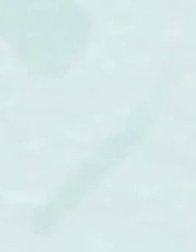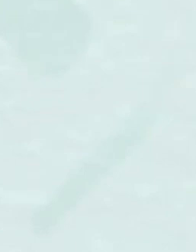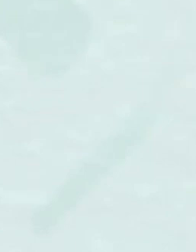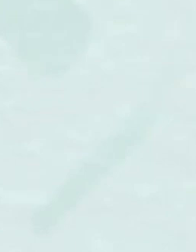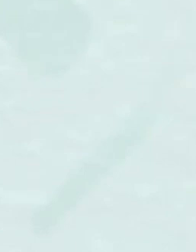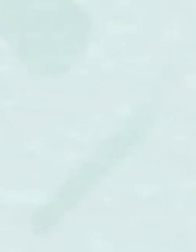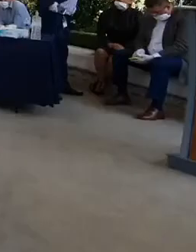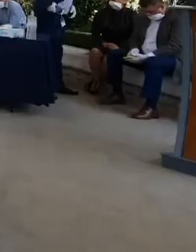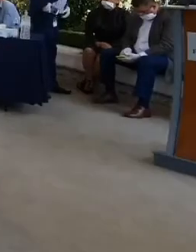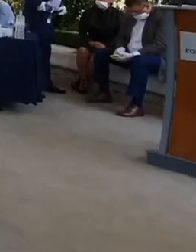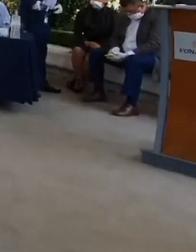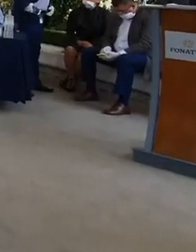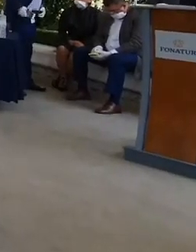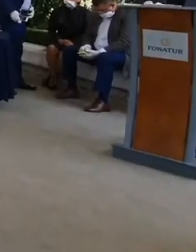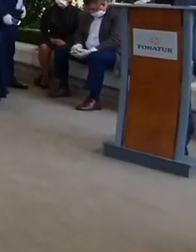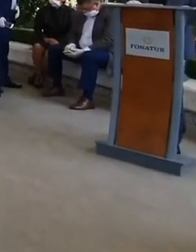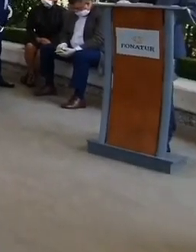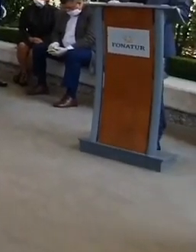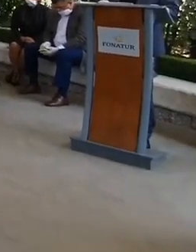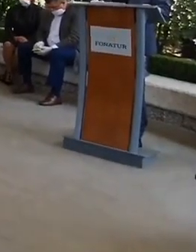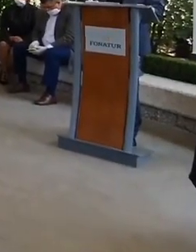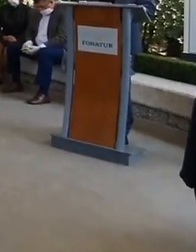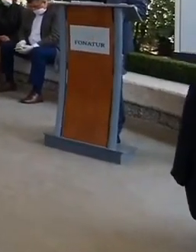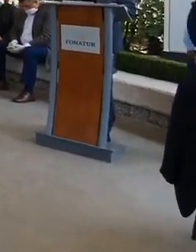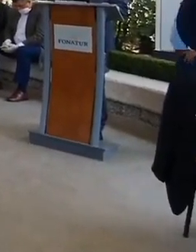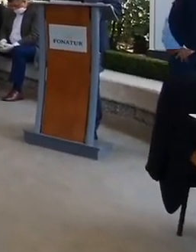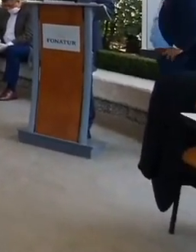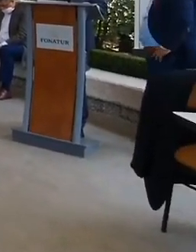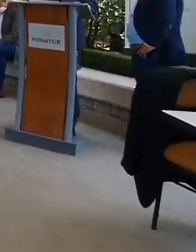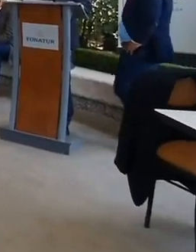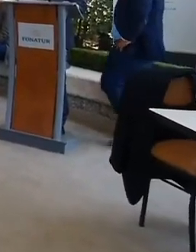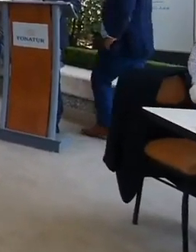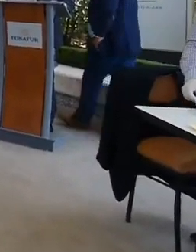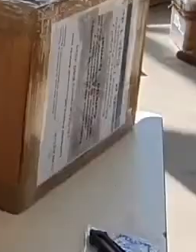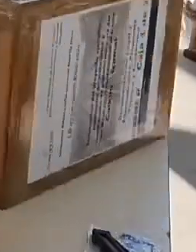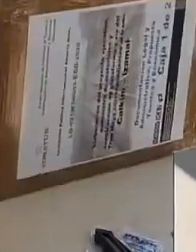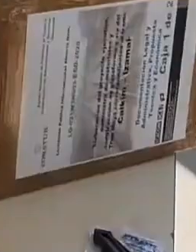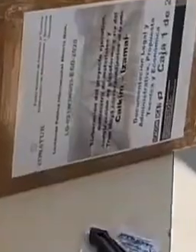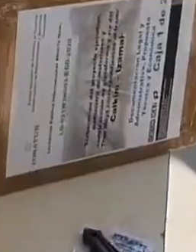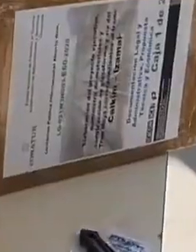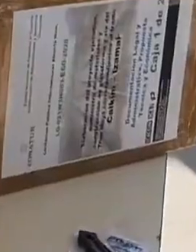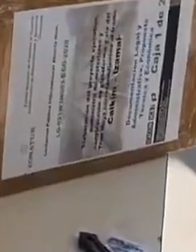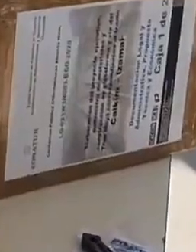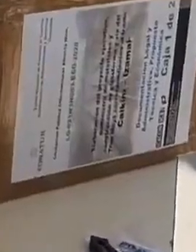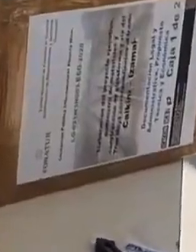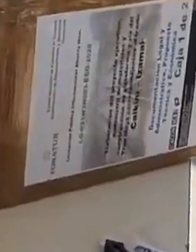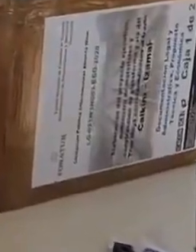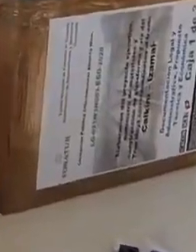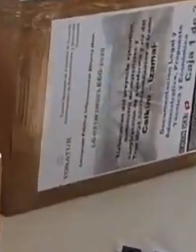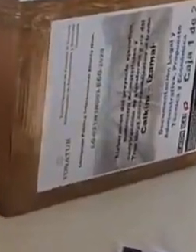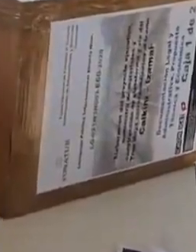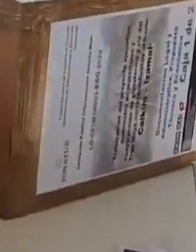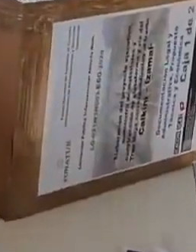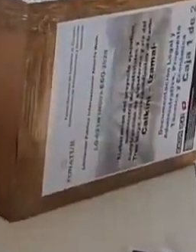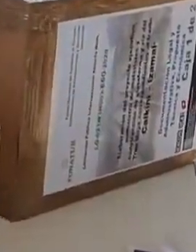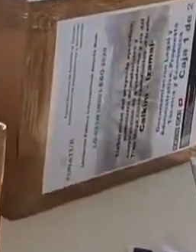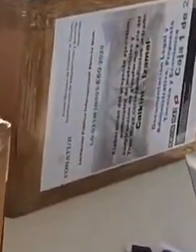se emite el fallo. Las licitaciones en que la UNOPS ha participado suman